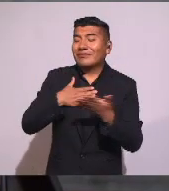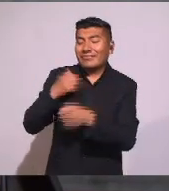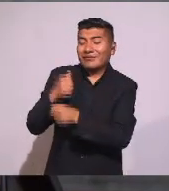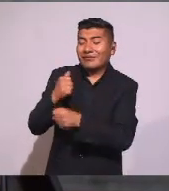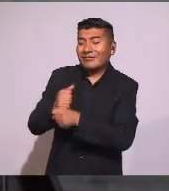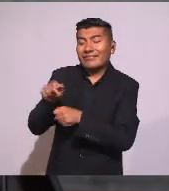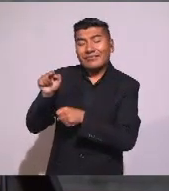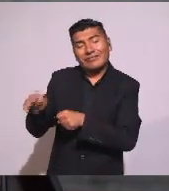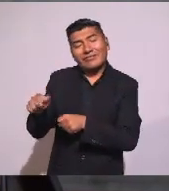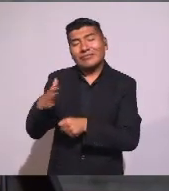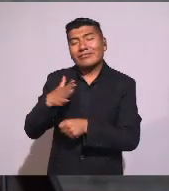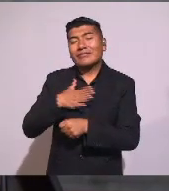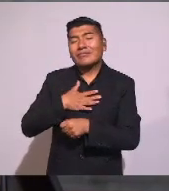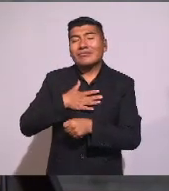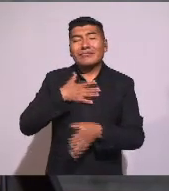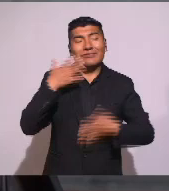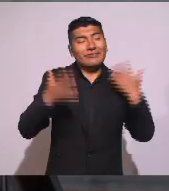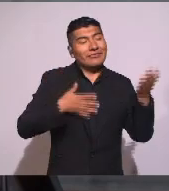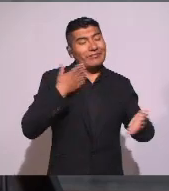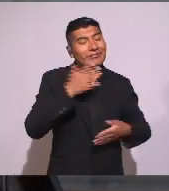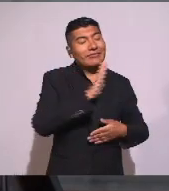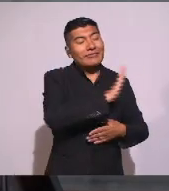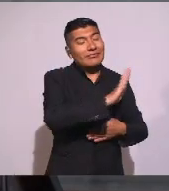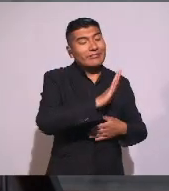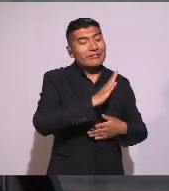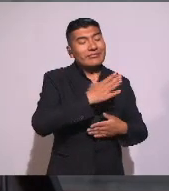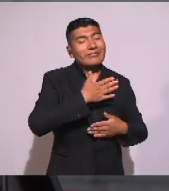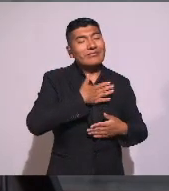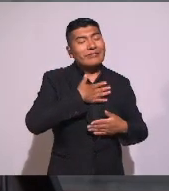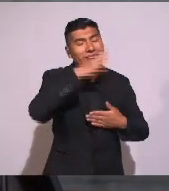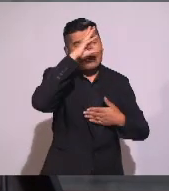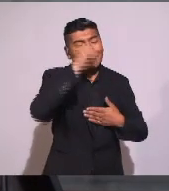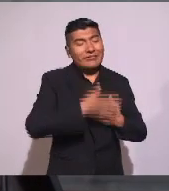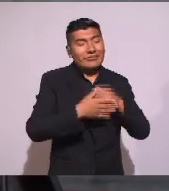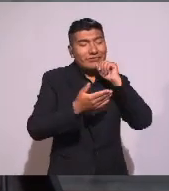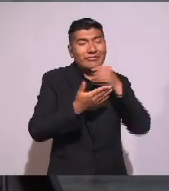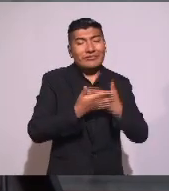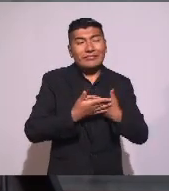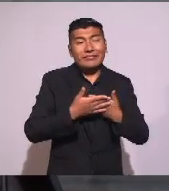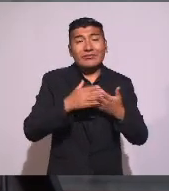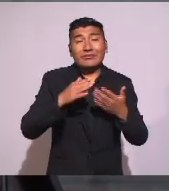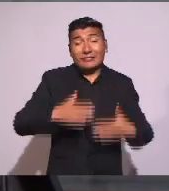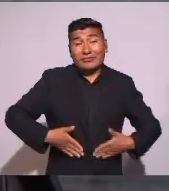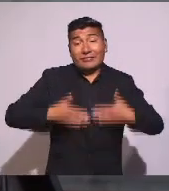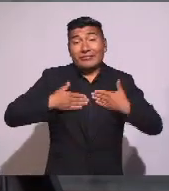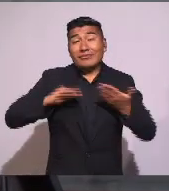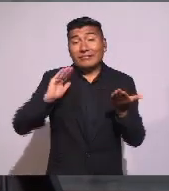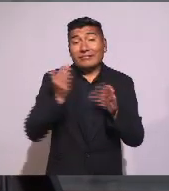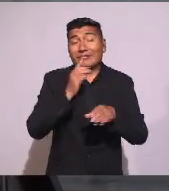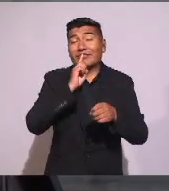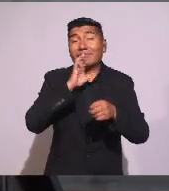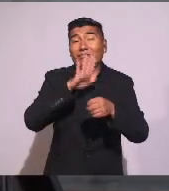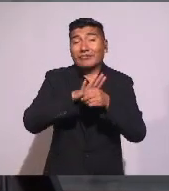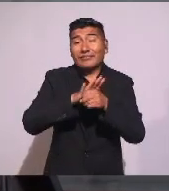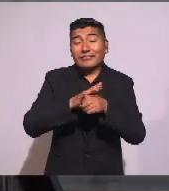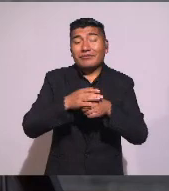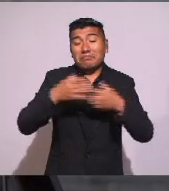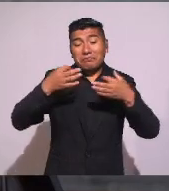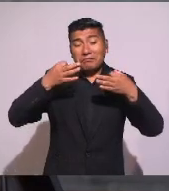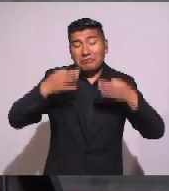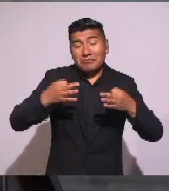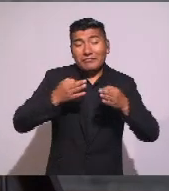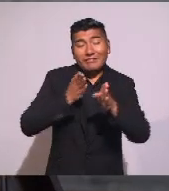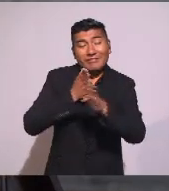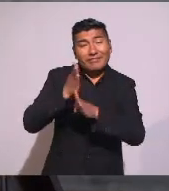estoy feliz con mis hijos la vida parece llena de promesas garantías para el futuro